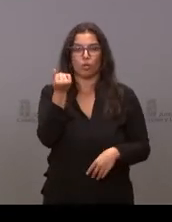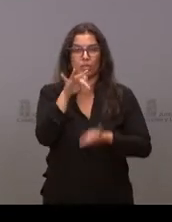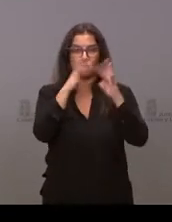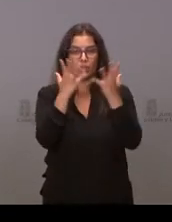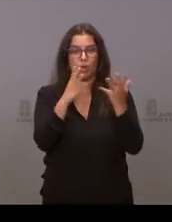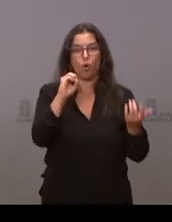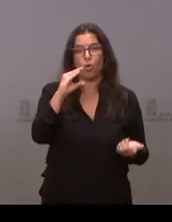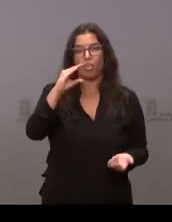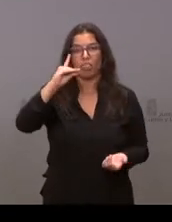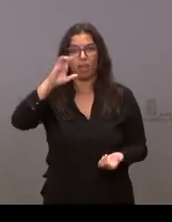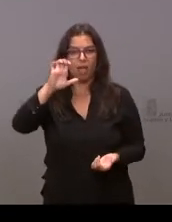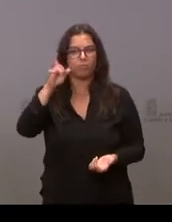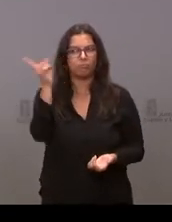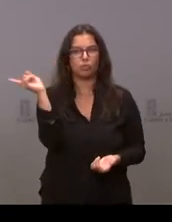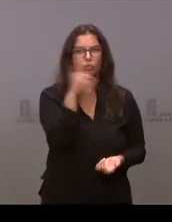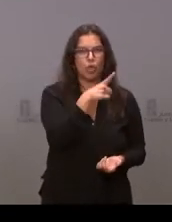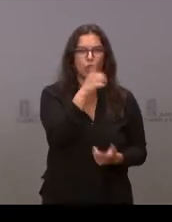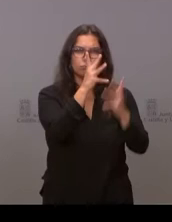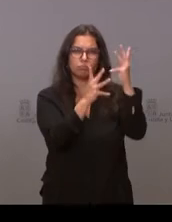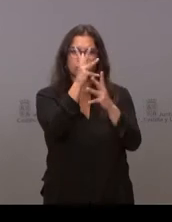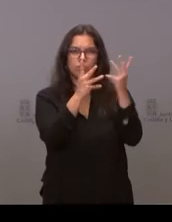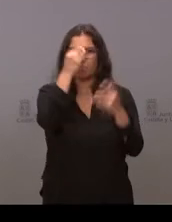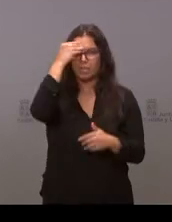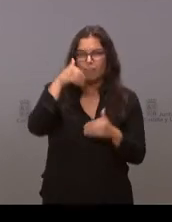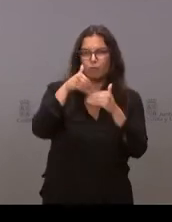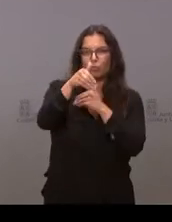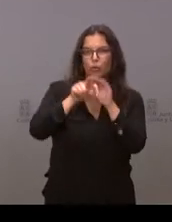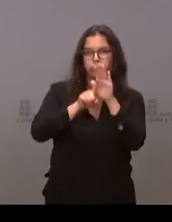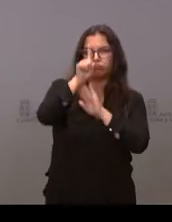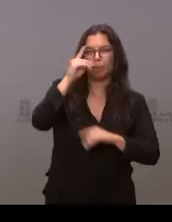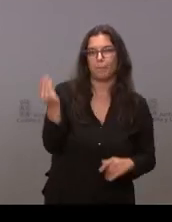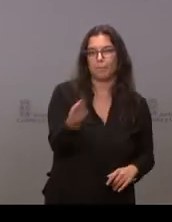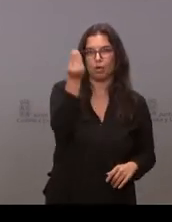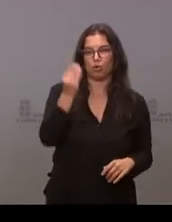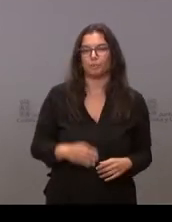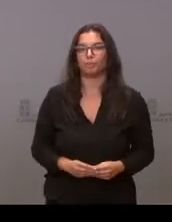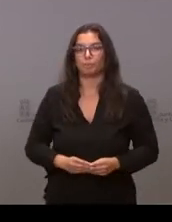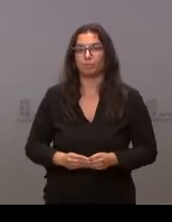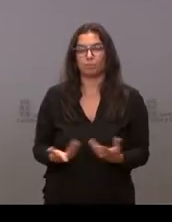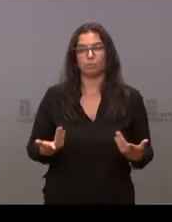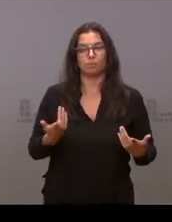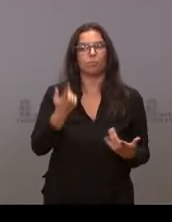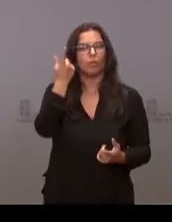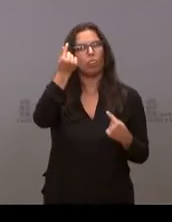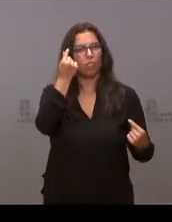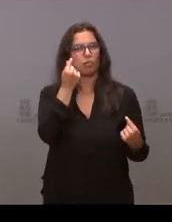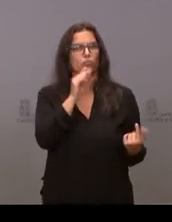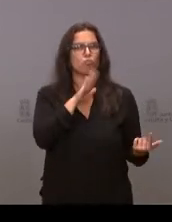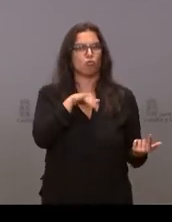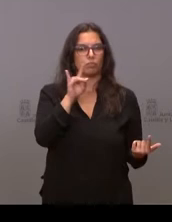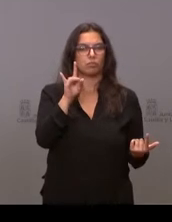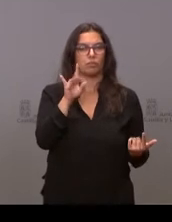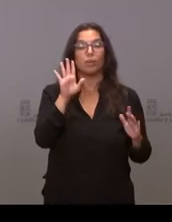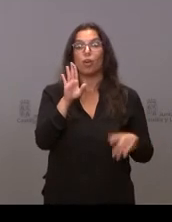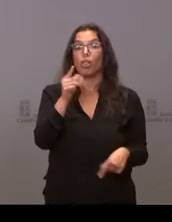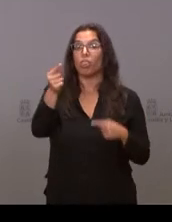OCDE, muestran claramente un futuro más prometedor. Es sin duda una indicación, pero las indicaciones